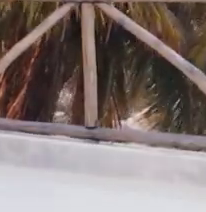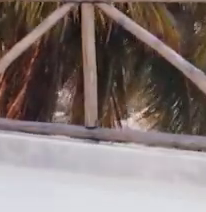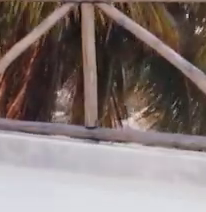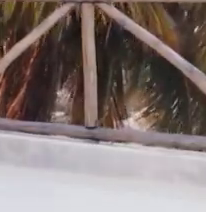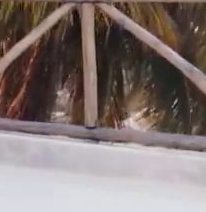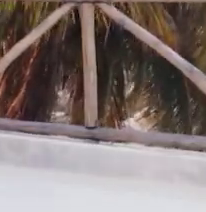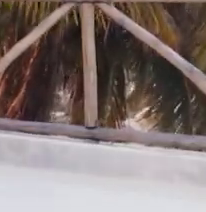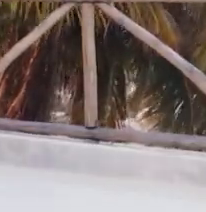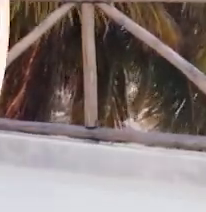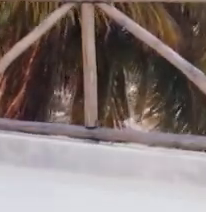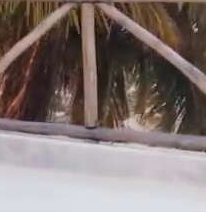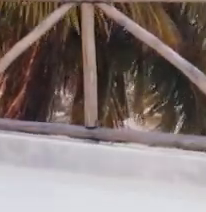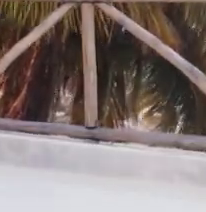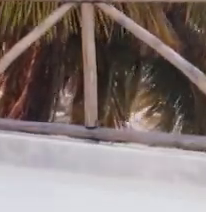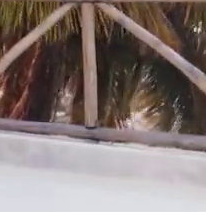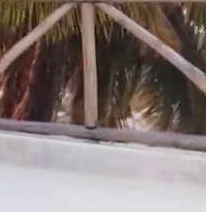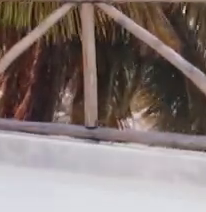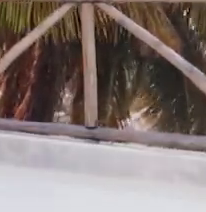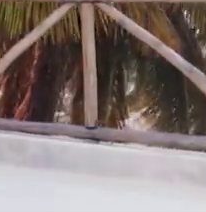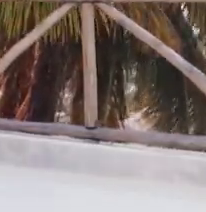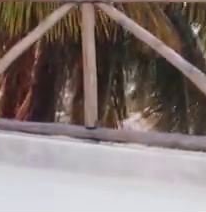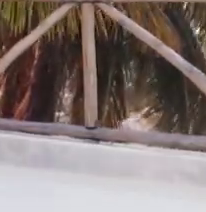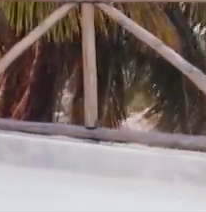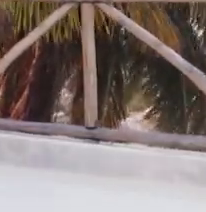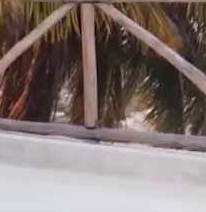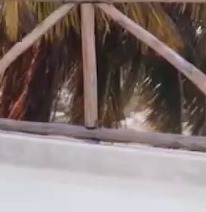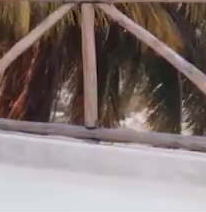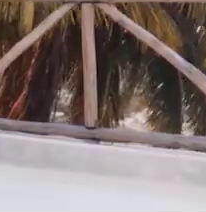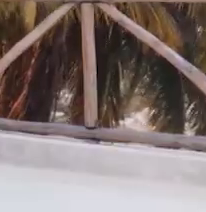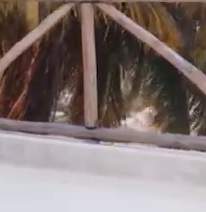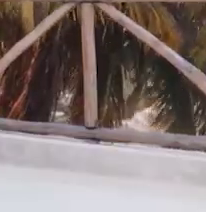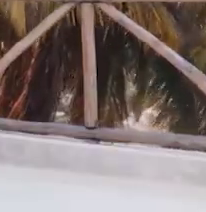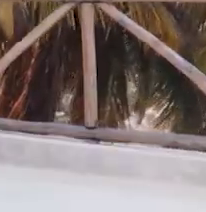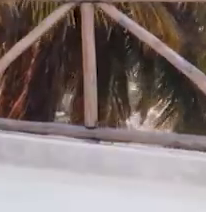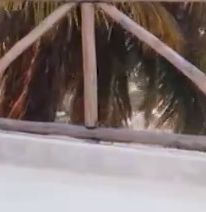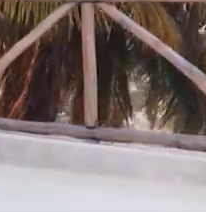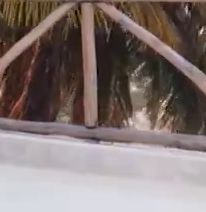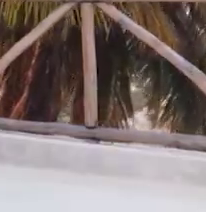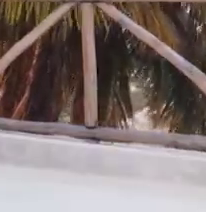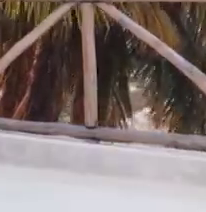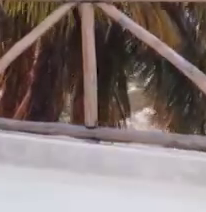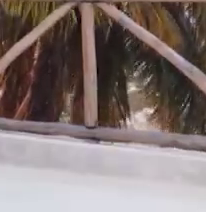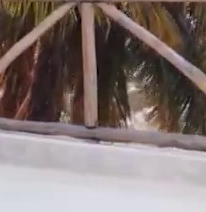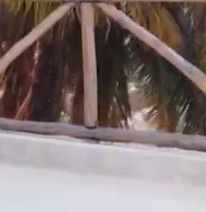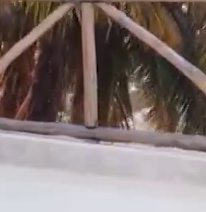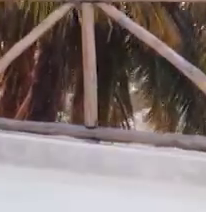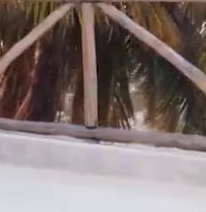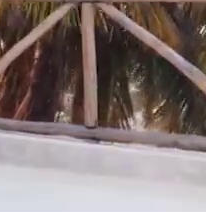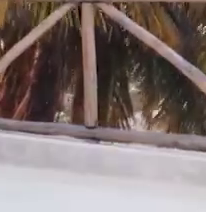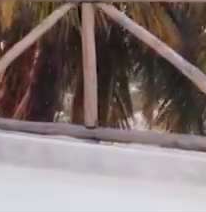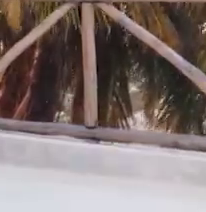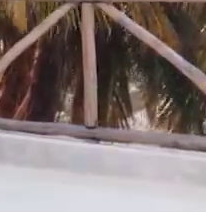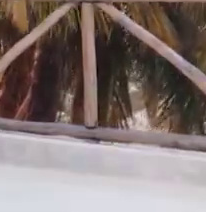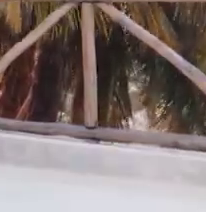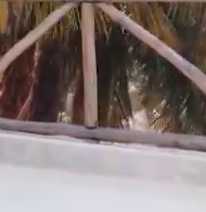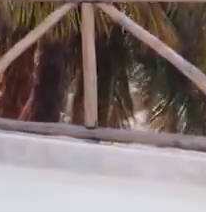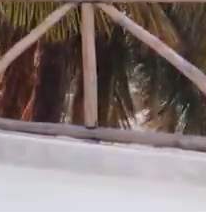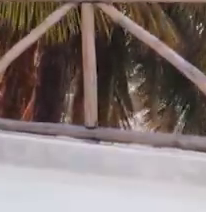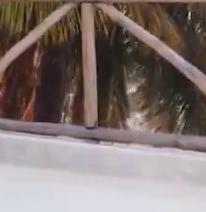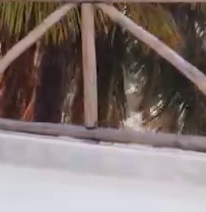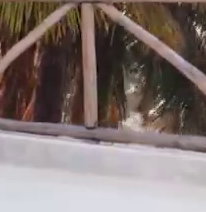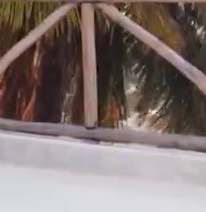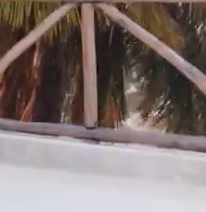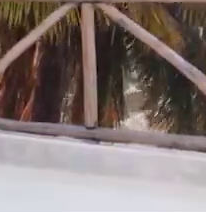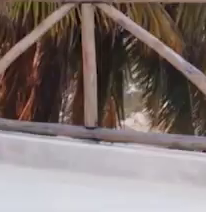Vamos. 10 segundos más. Suben las piernas. Rodillas al pecho. 5,